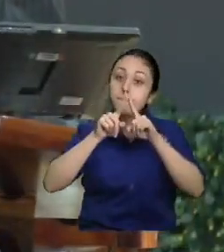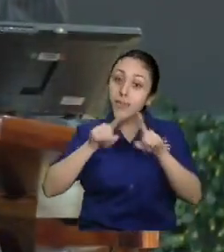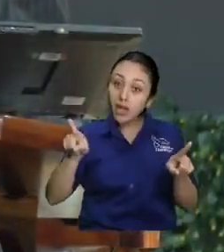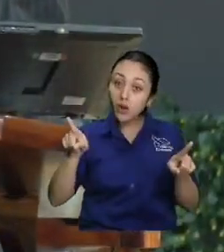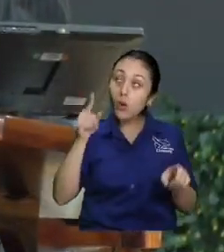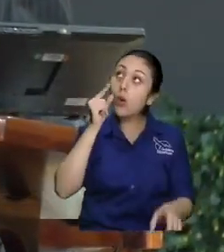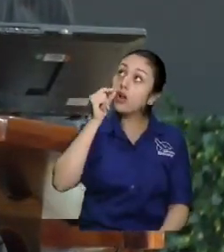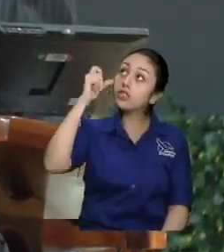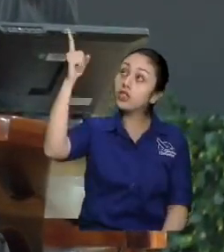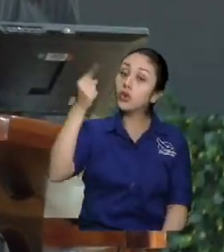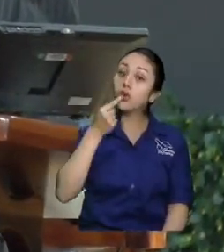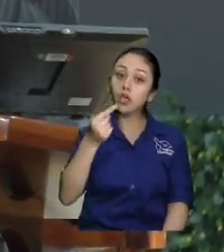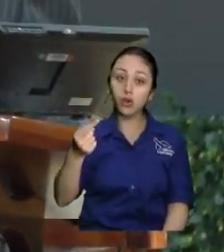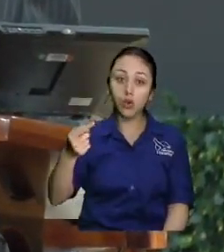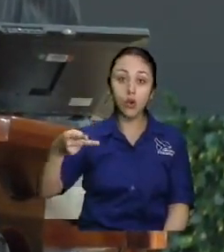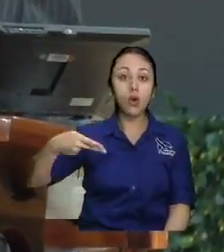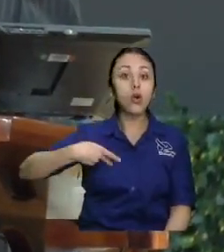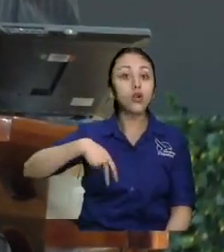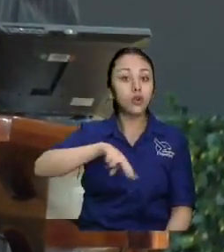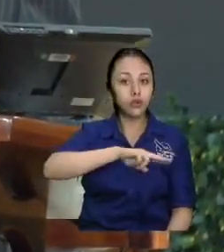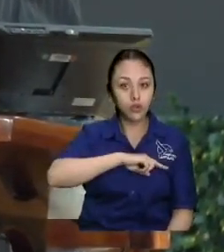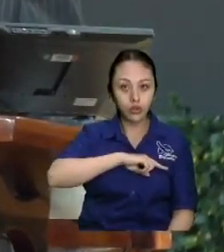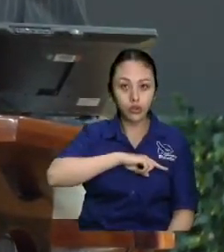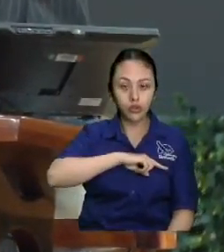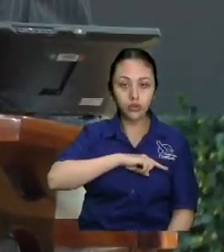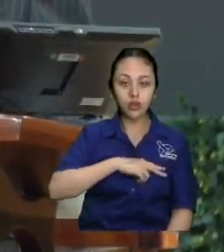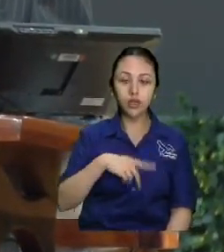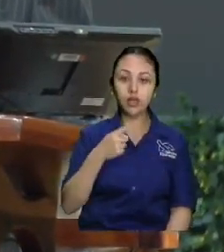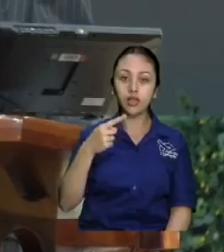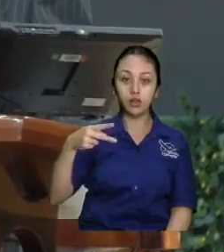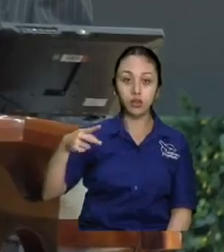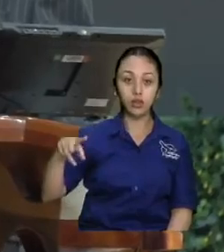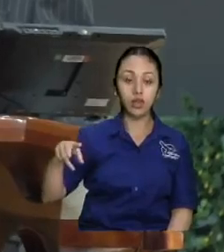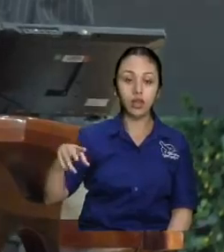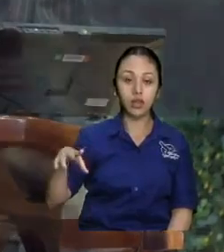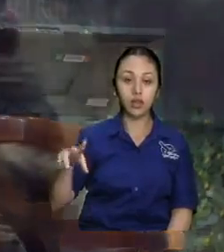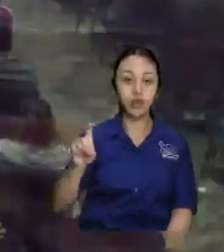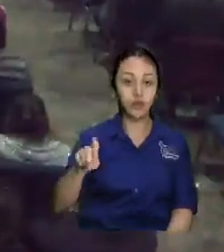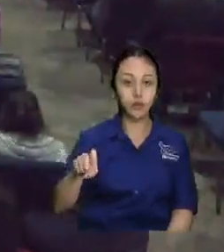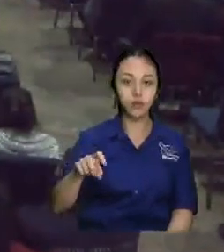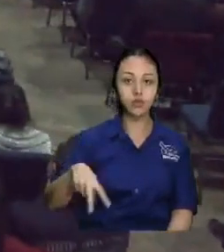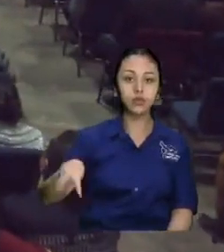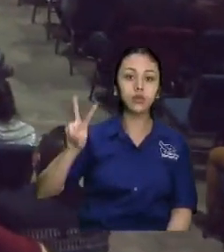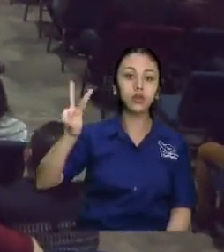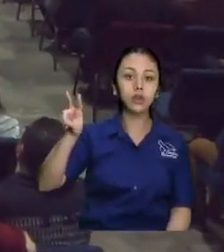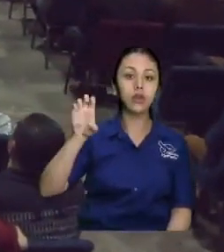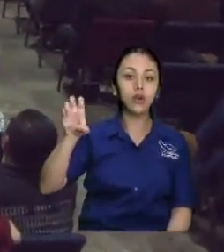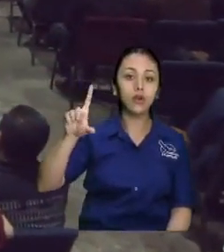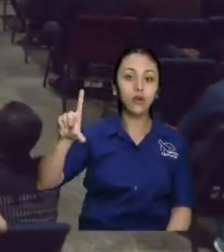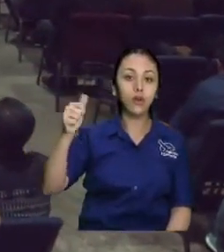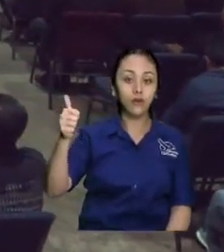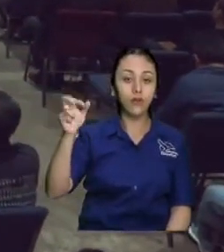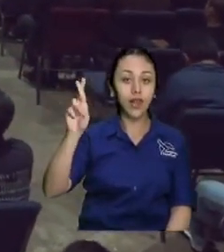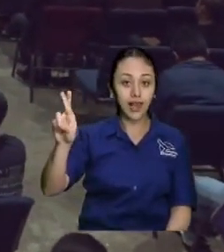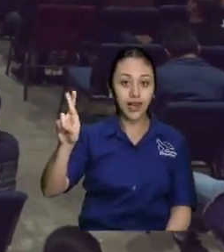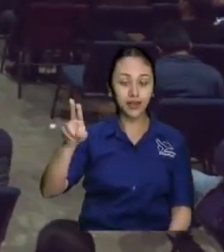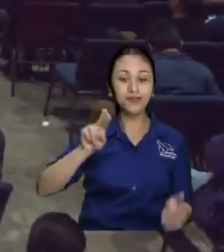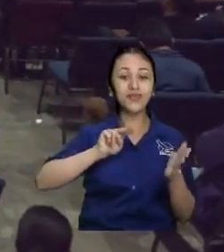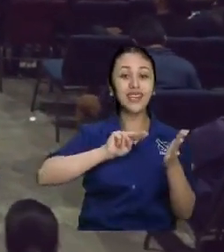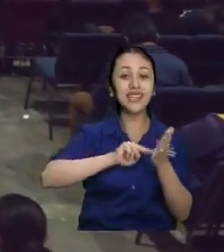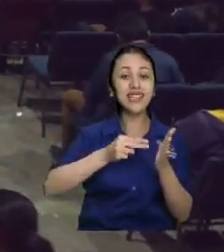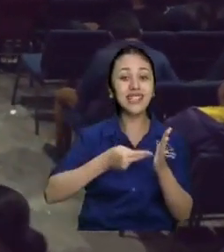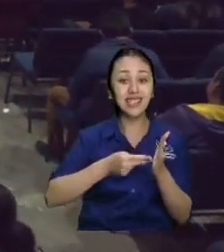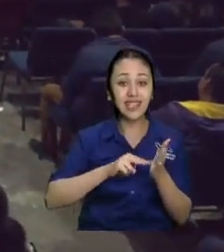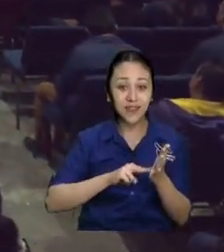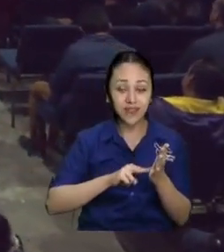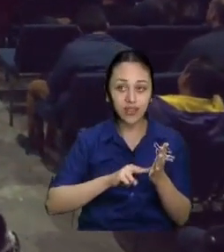en todo tiempo. Y esa palabra velar... En el griego es gregorewo, y gregorewo es de